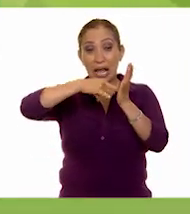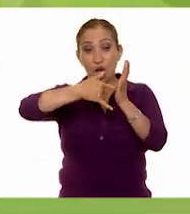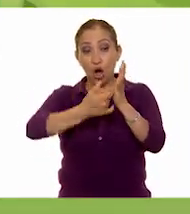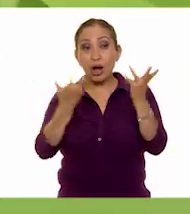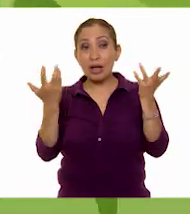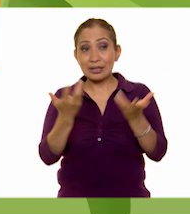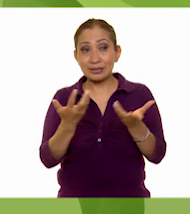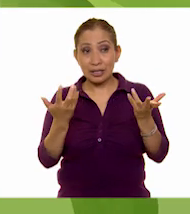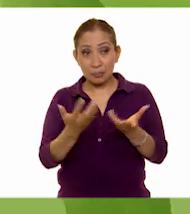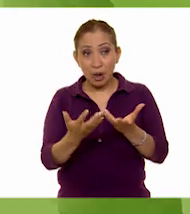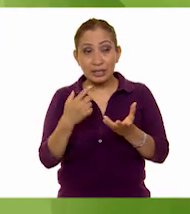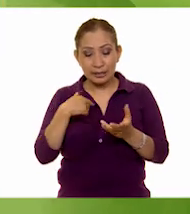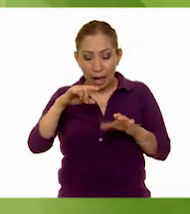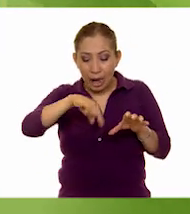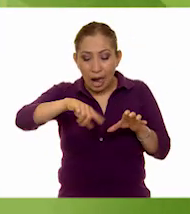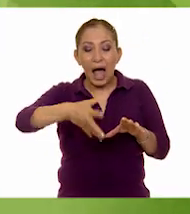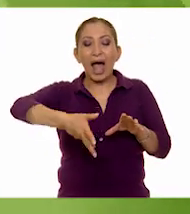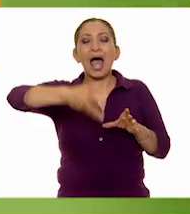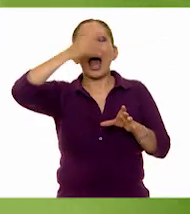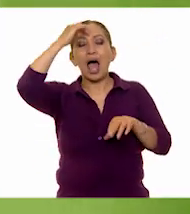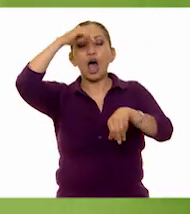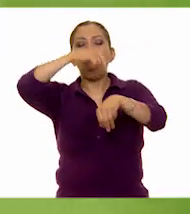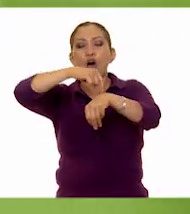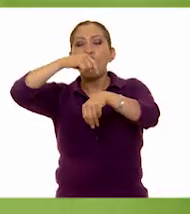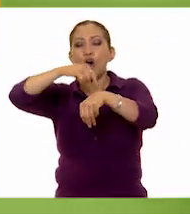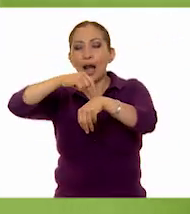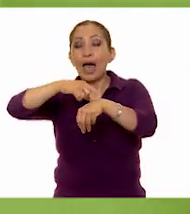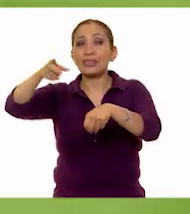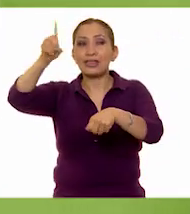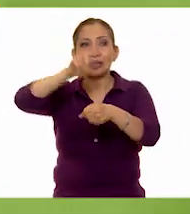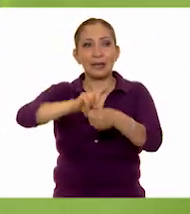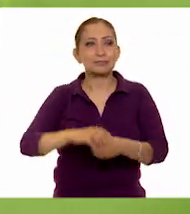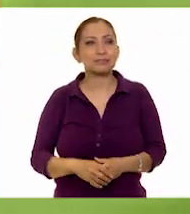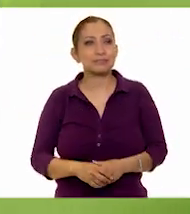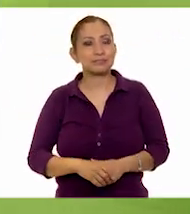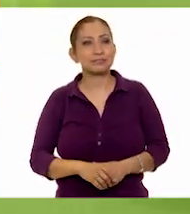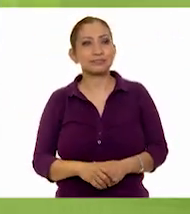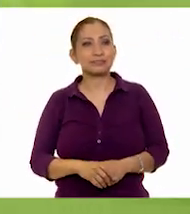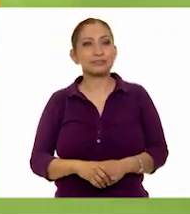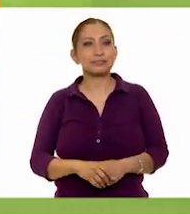hicimos y así ya nos aprendimos las horas del día.